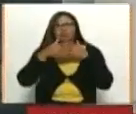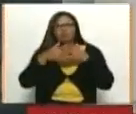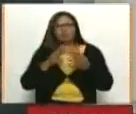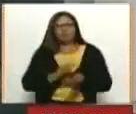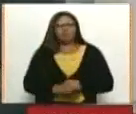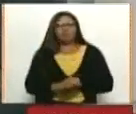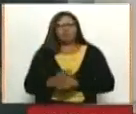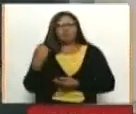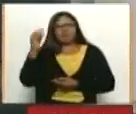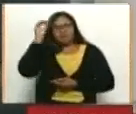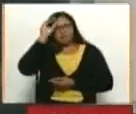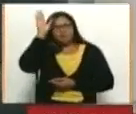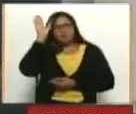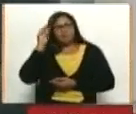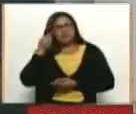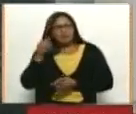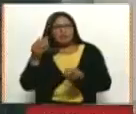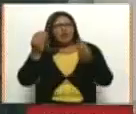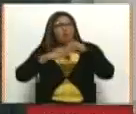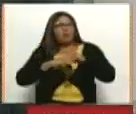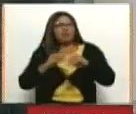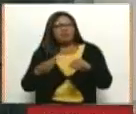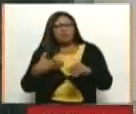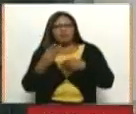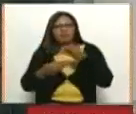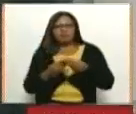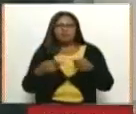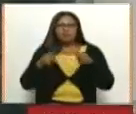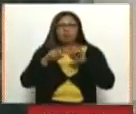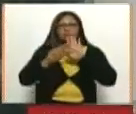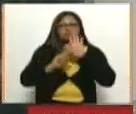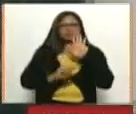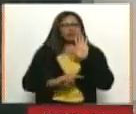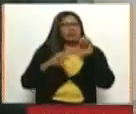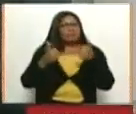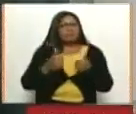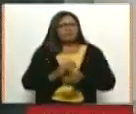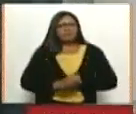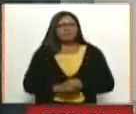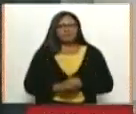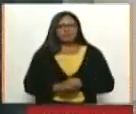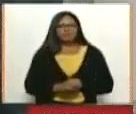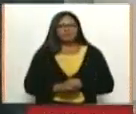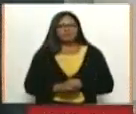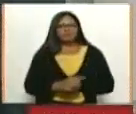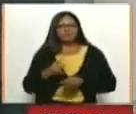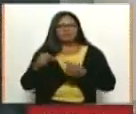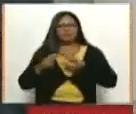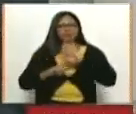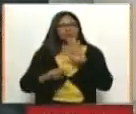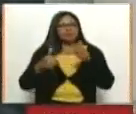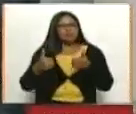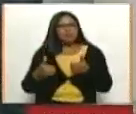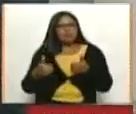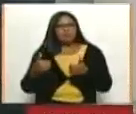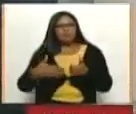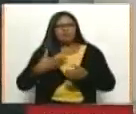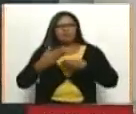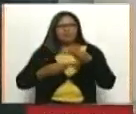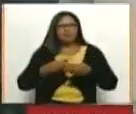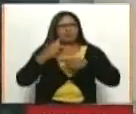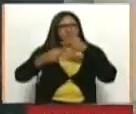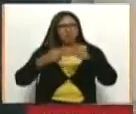la capacidad de acuerdos que puedan cumplir. O sea, que después los cumplan o no los cumplan, vamos a hacer ese proceso